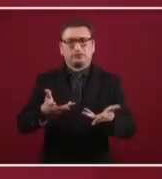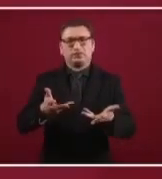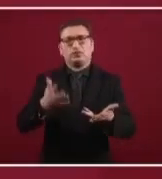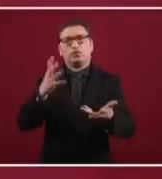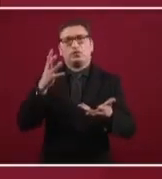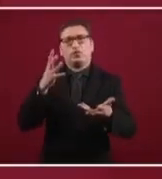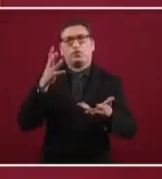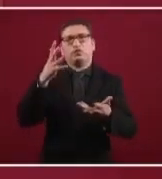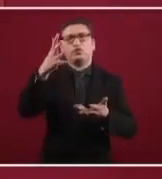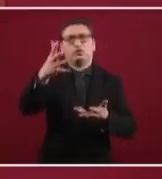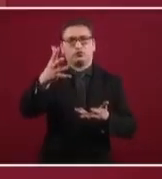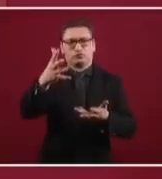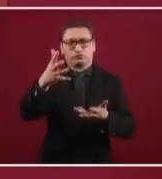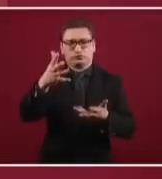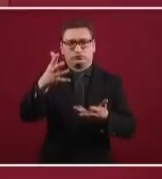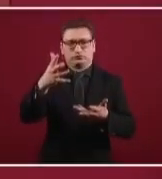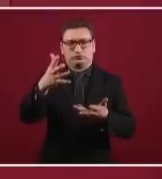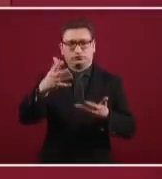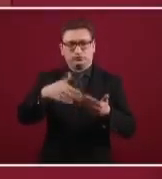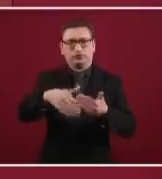quedarnos anclados